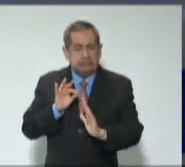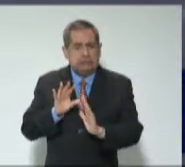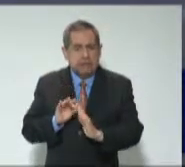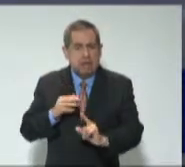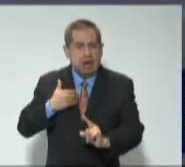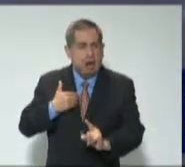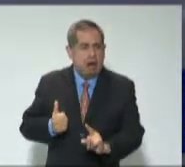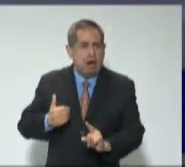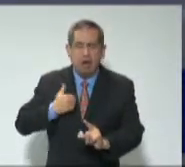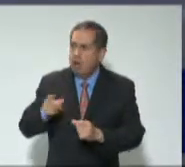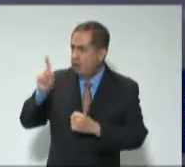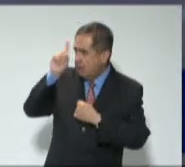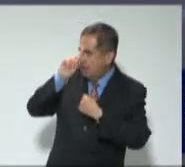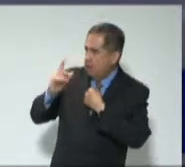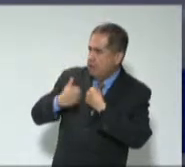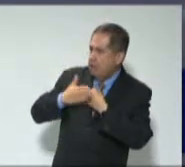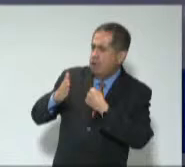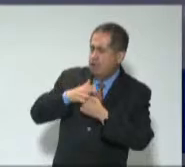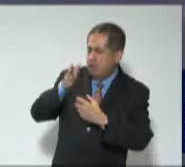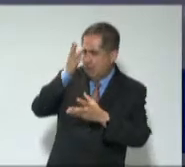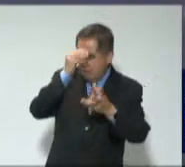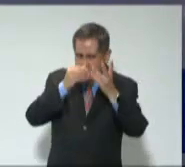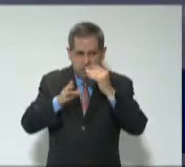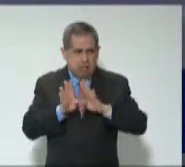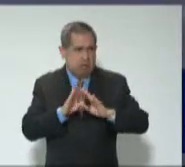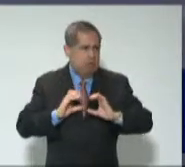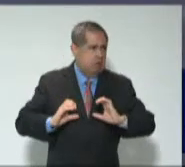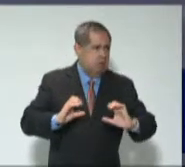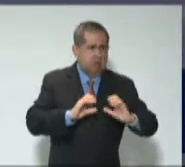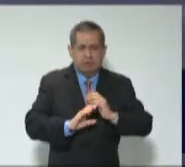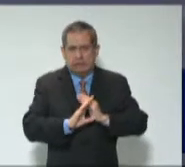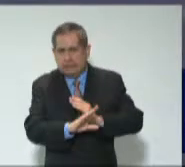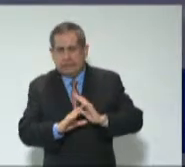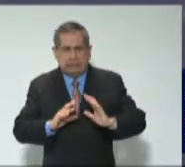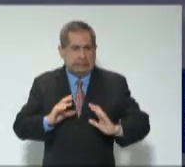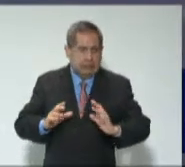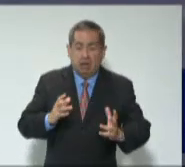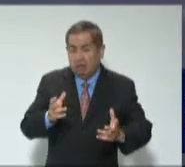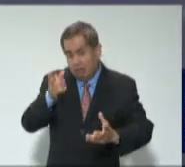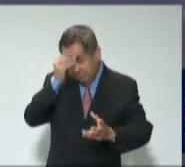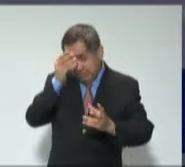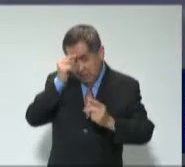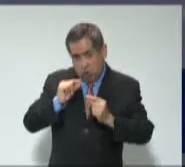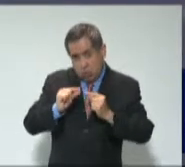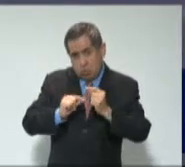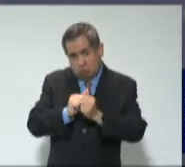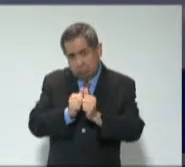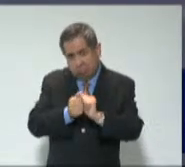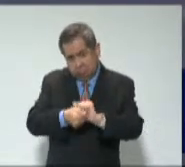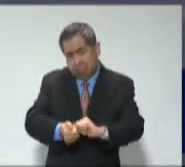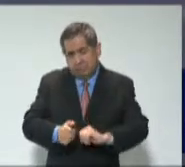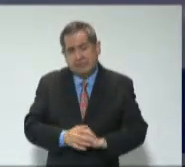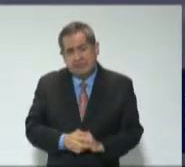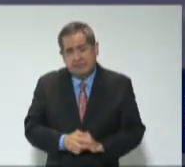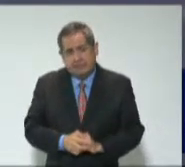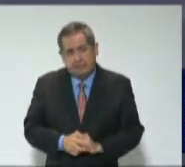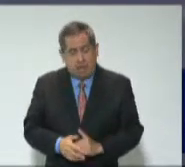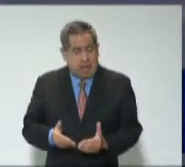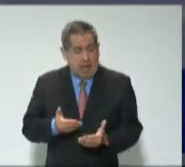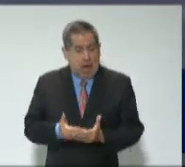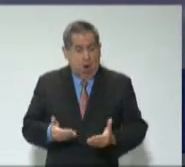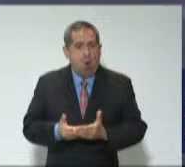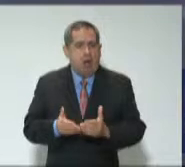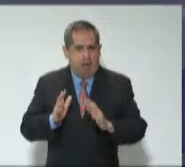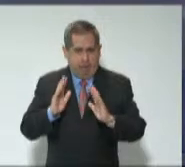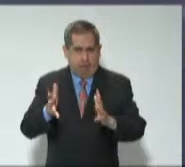las recomendaciones y hoy tenemos todo un bagaje